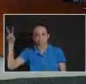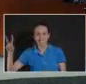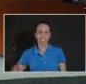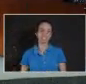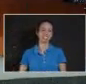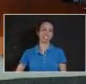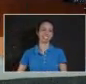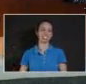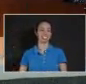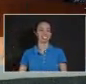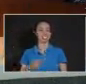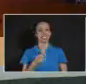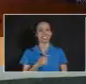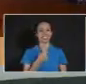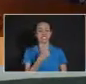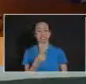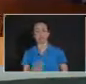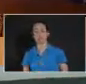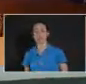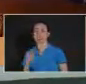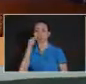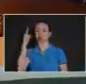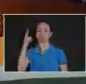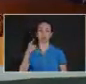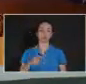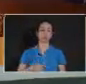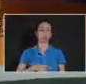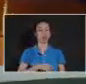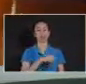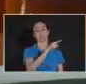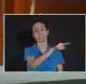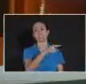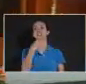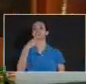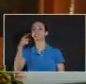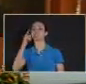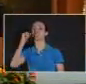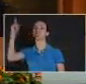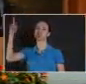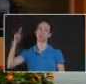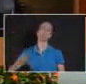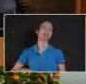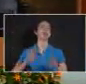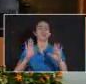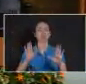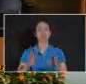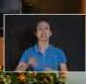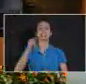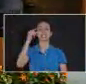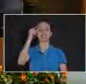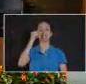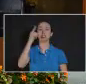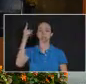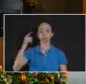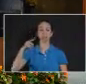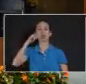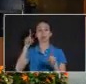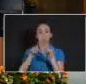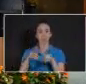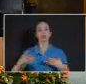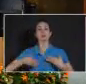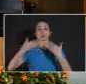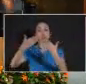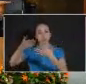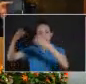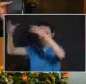Y dice el Señor tal cosa, y dice el Señor tal. Hermanos, y Dios también nos dejó sentido común, como decía mi apóstol, el sentido común es el